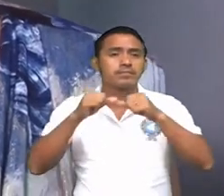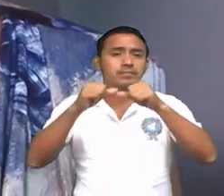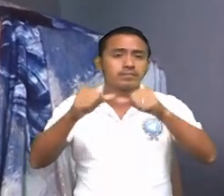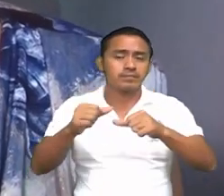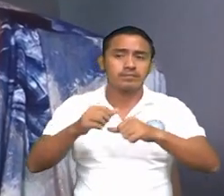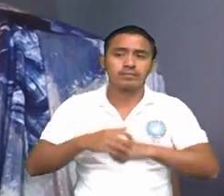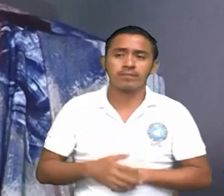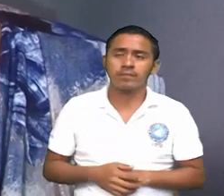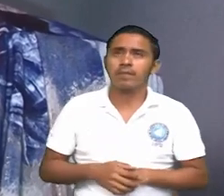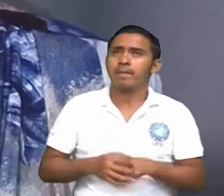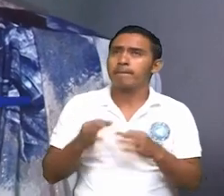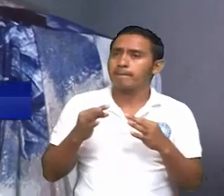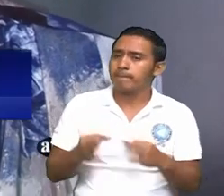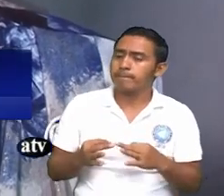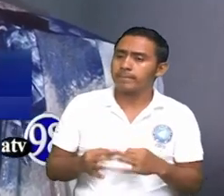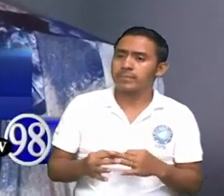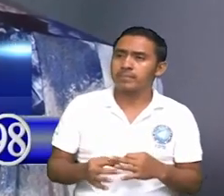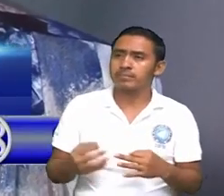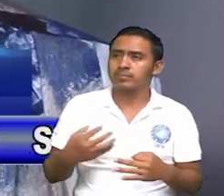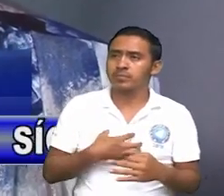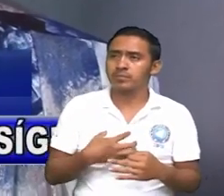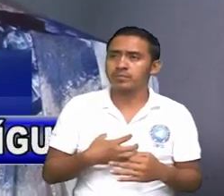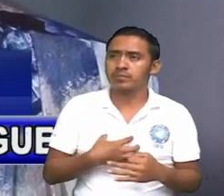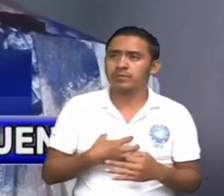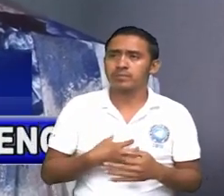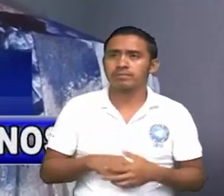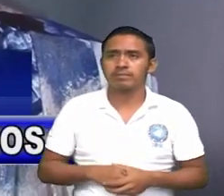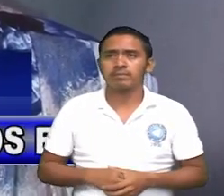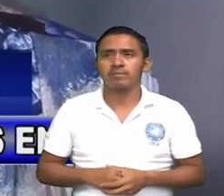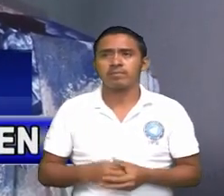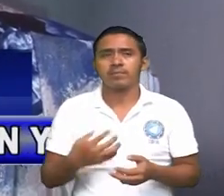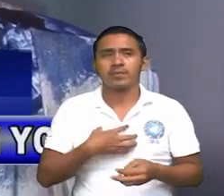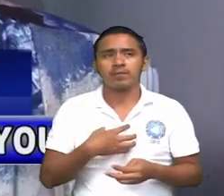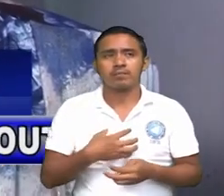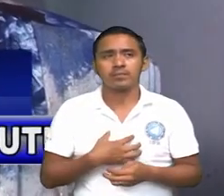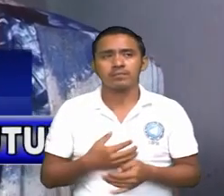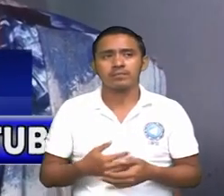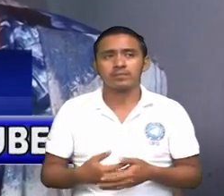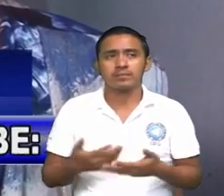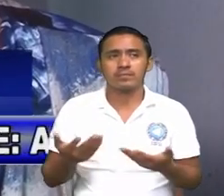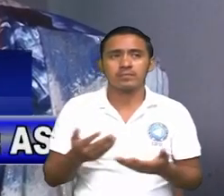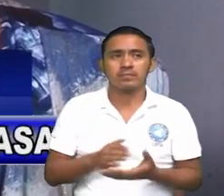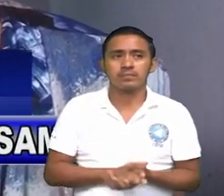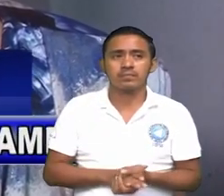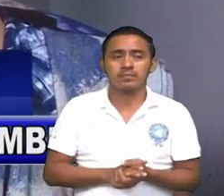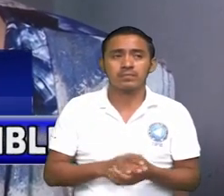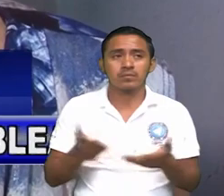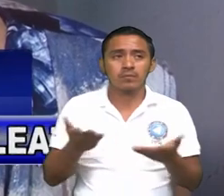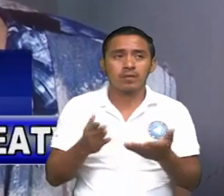principios, esa unidad y esa claridad en cuanto a que